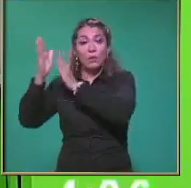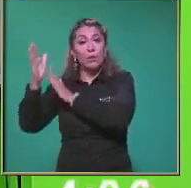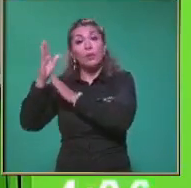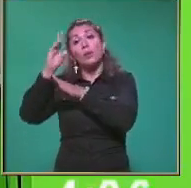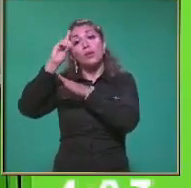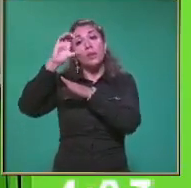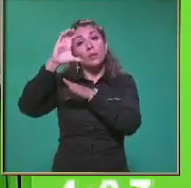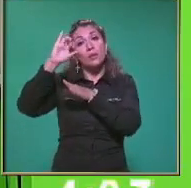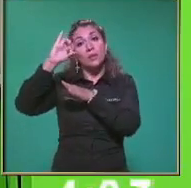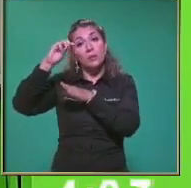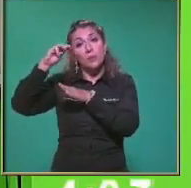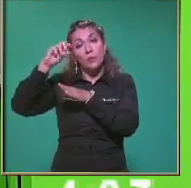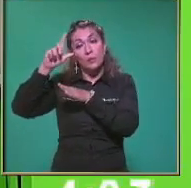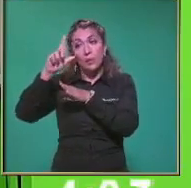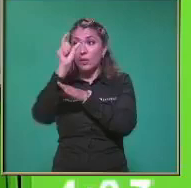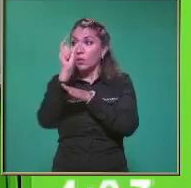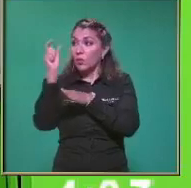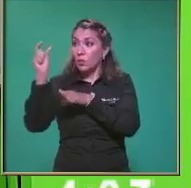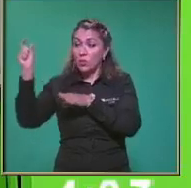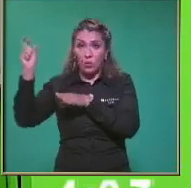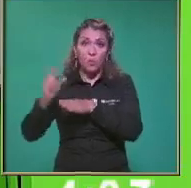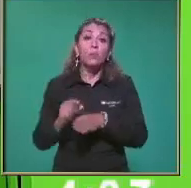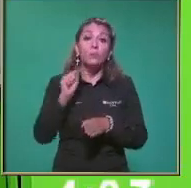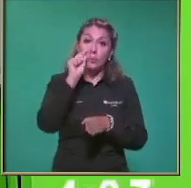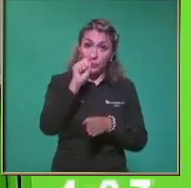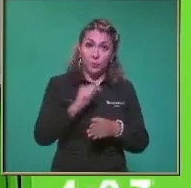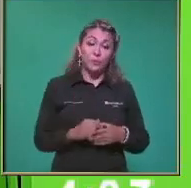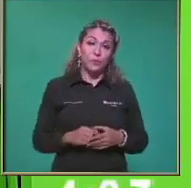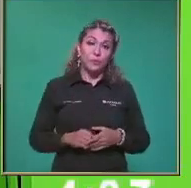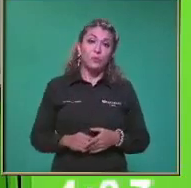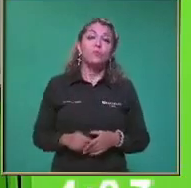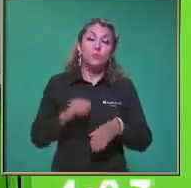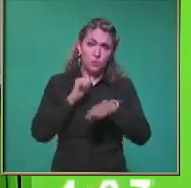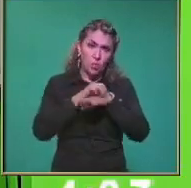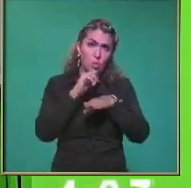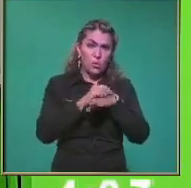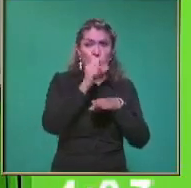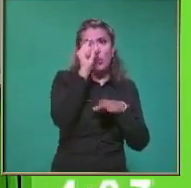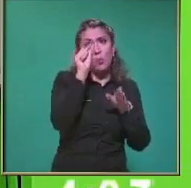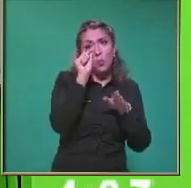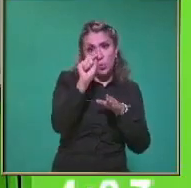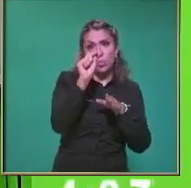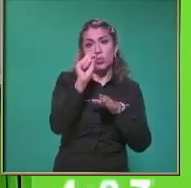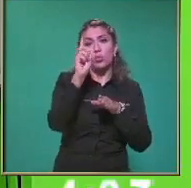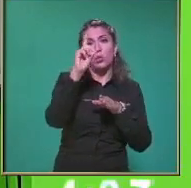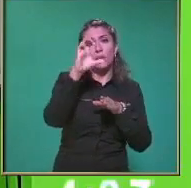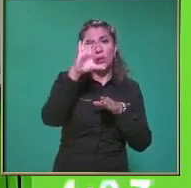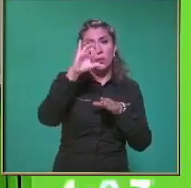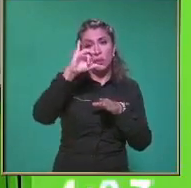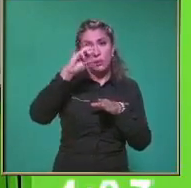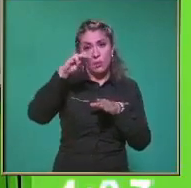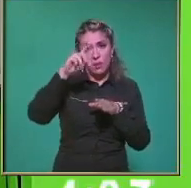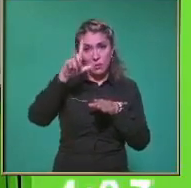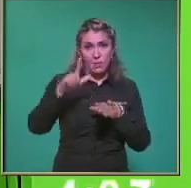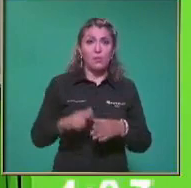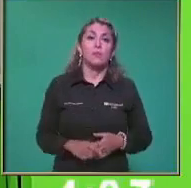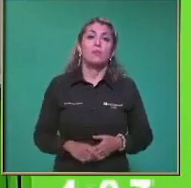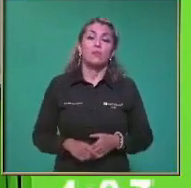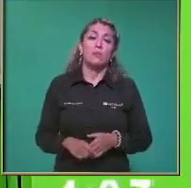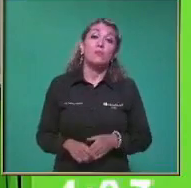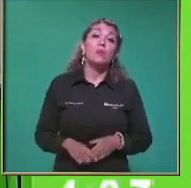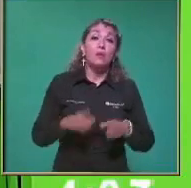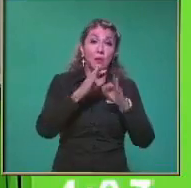O sea, ¿que no se llama número decimal? Sí, se llama número decimal porque tiene punto decimal, pero está